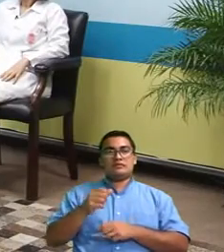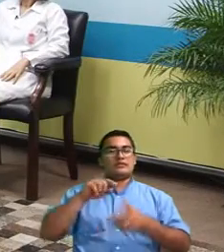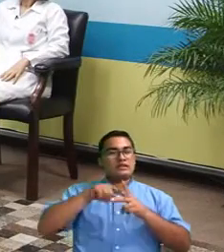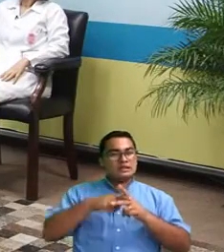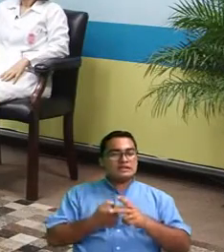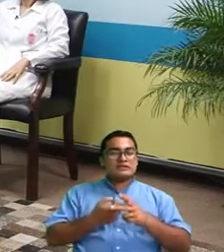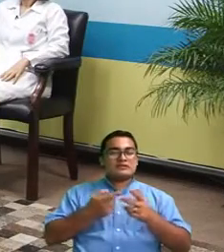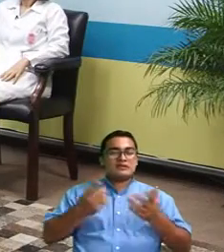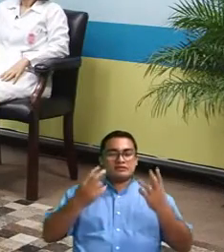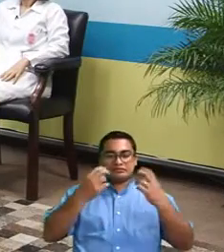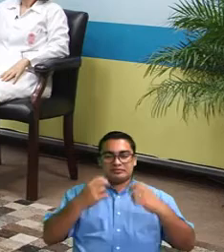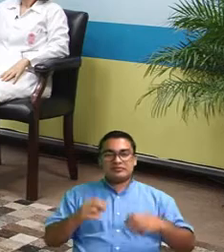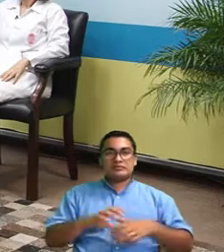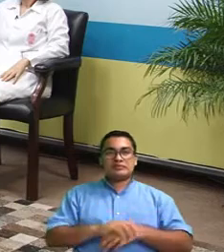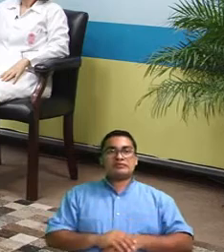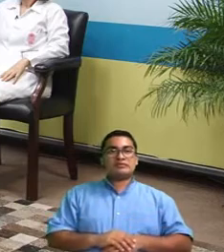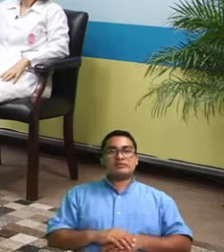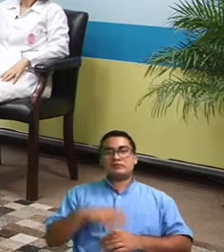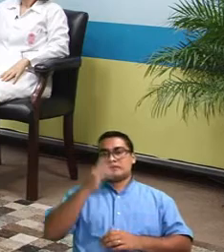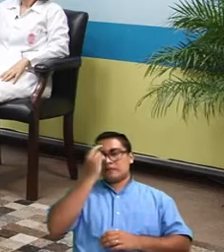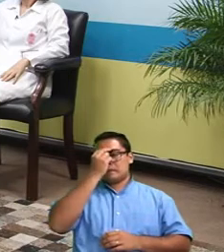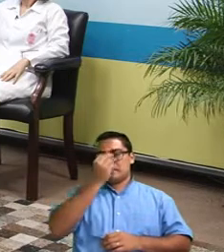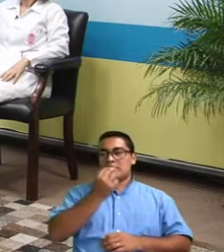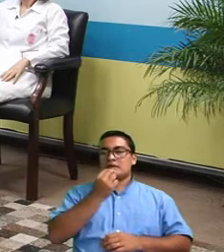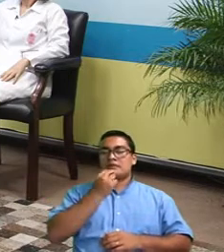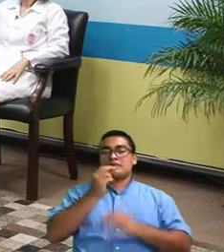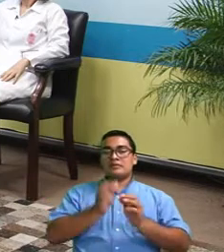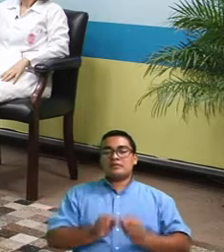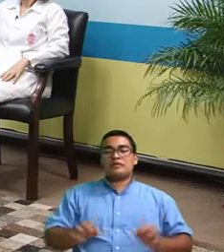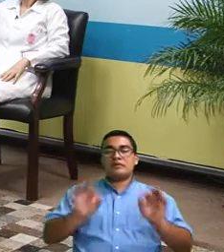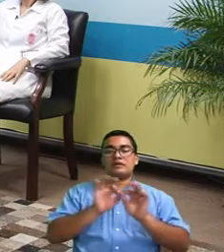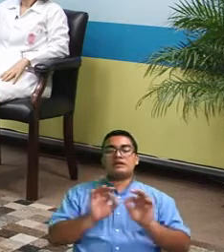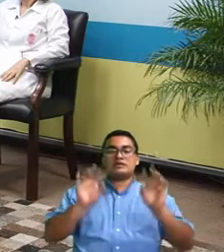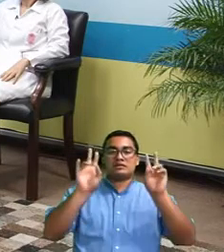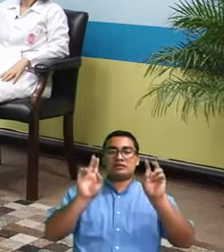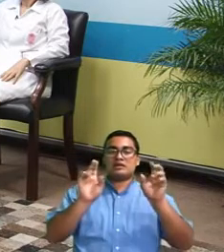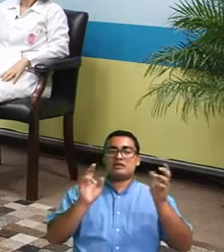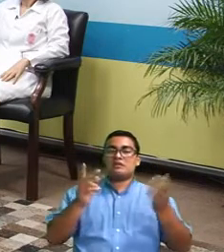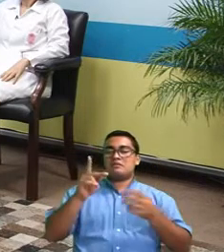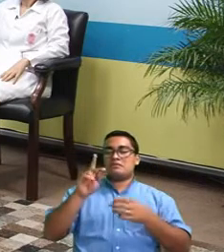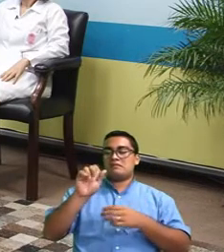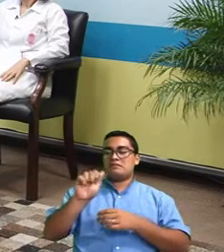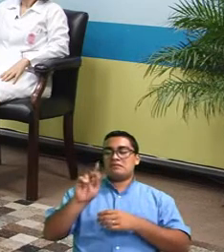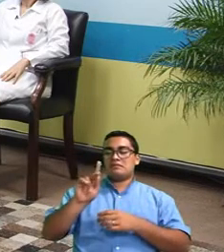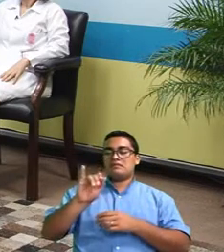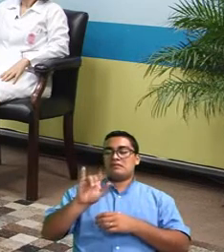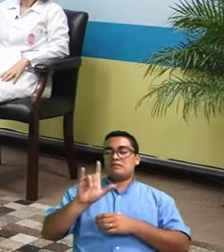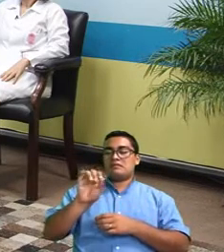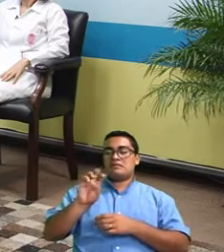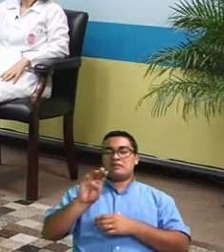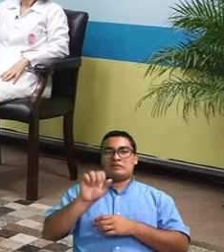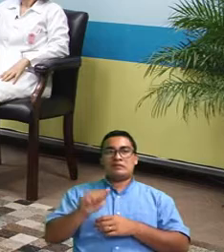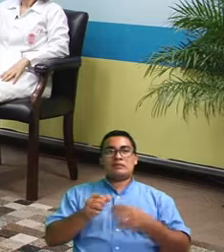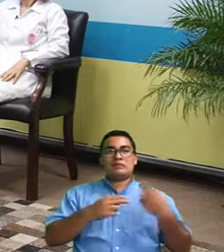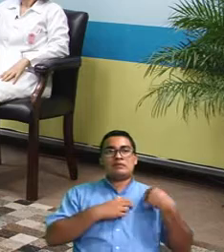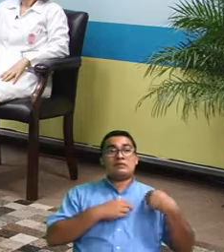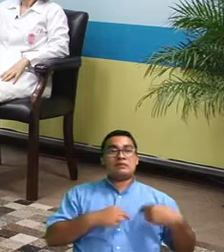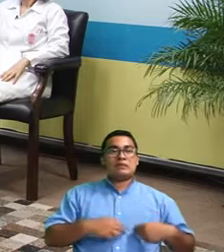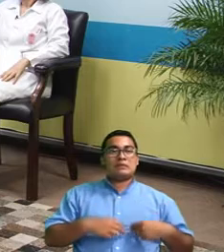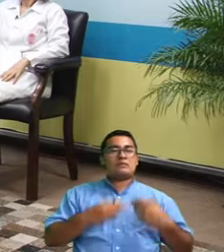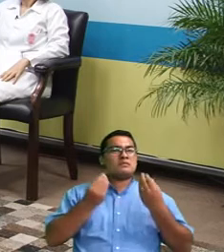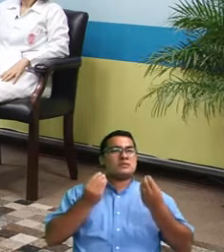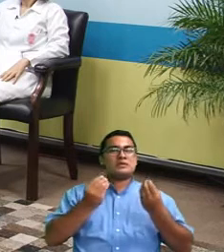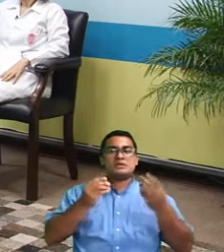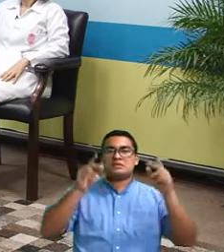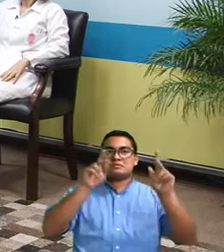Ahora, una pregunta muy importante, volviendo al tema del virus del papiloma, ¿eh? Por ejemplo, y tal vez muchas